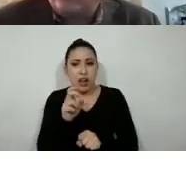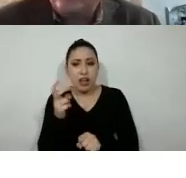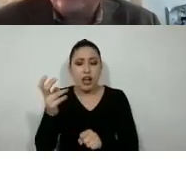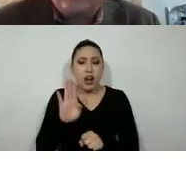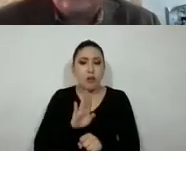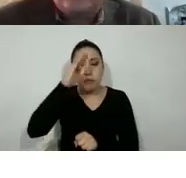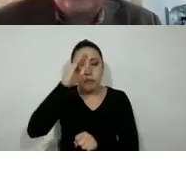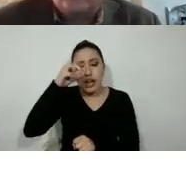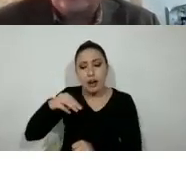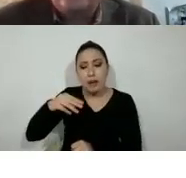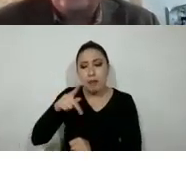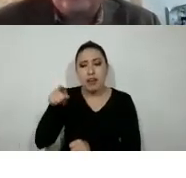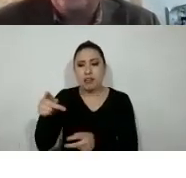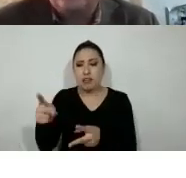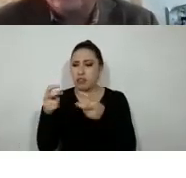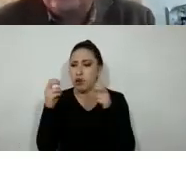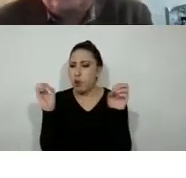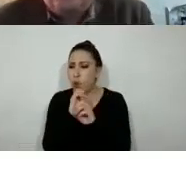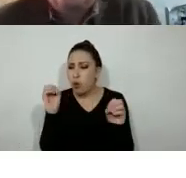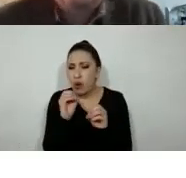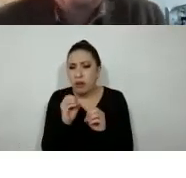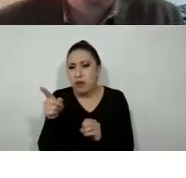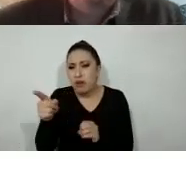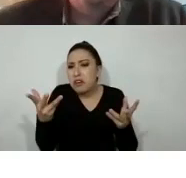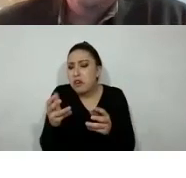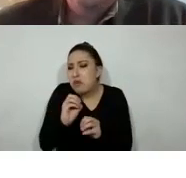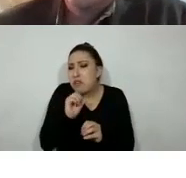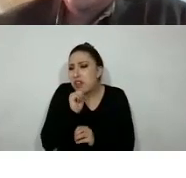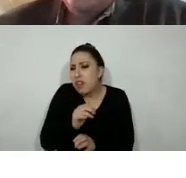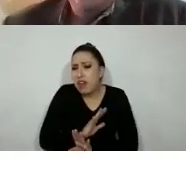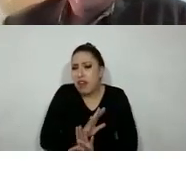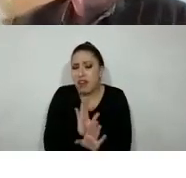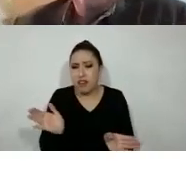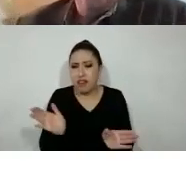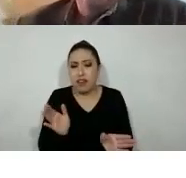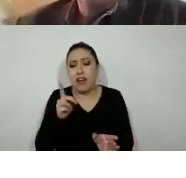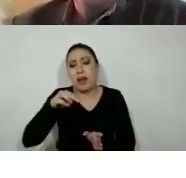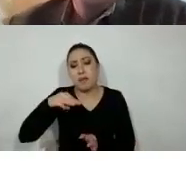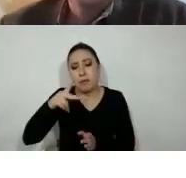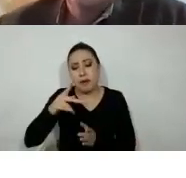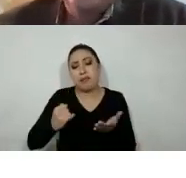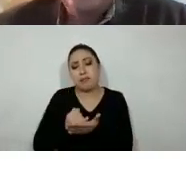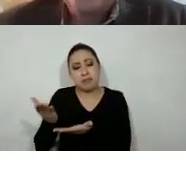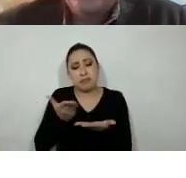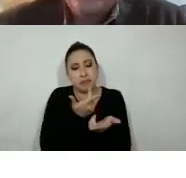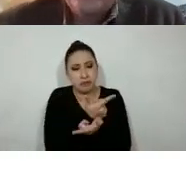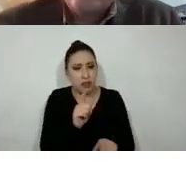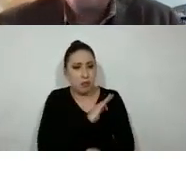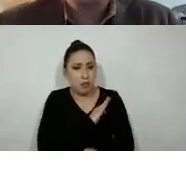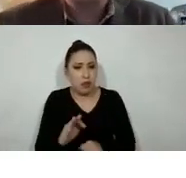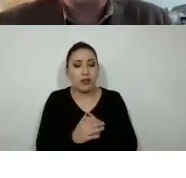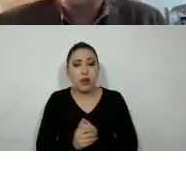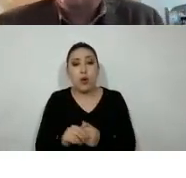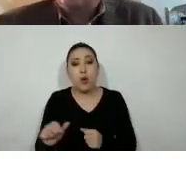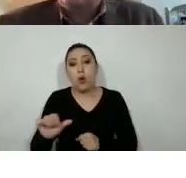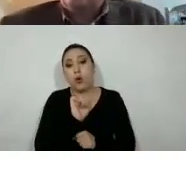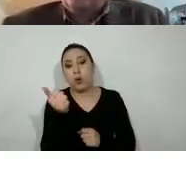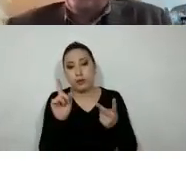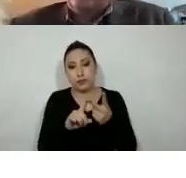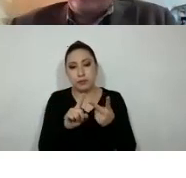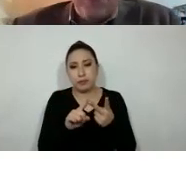existió lo que dice la circunstancia, el hecho, que no existió, y decreta la libertad. Otra es que el hecho no sea